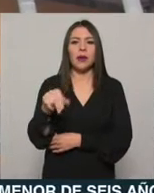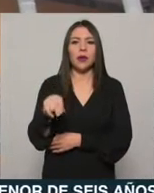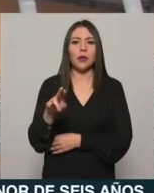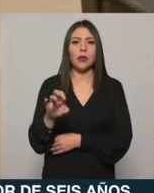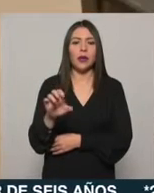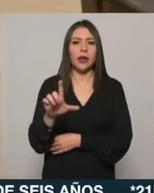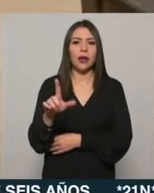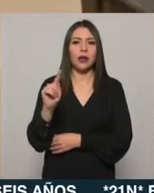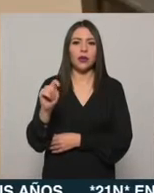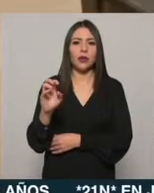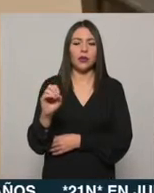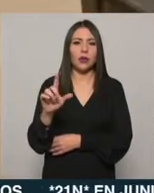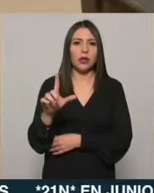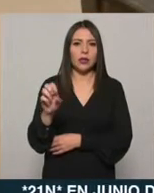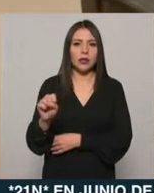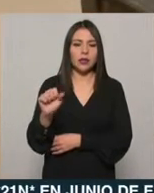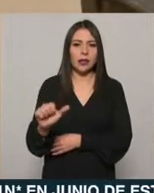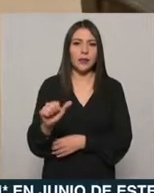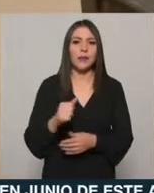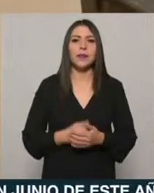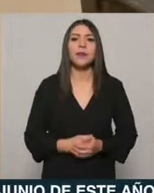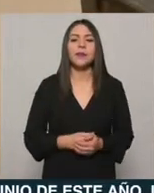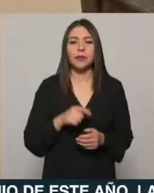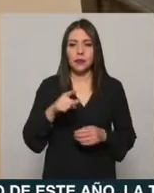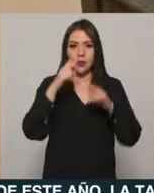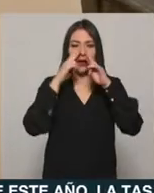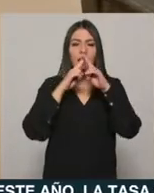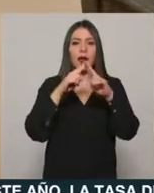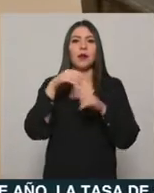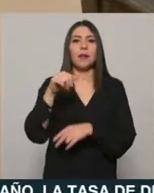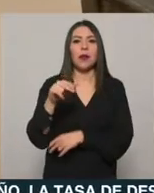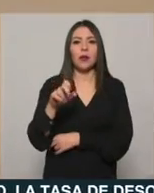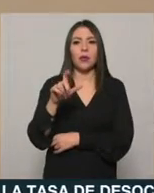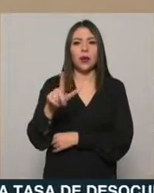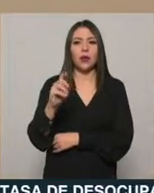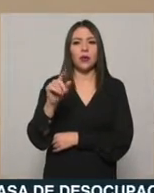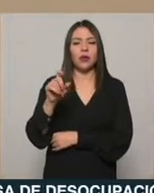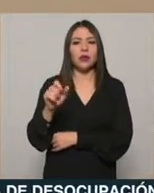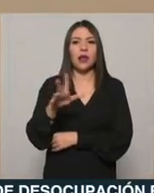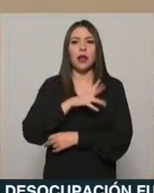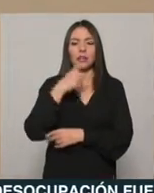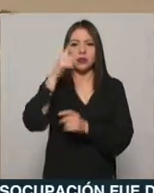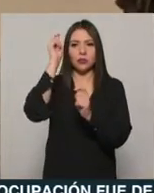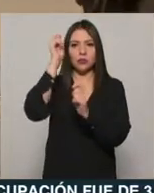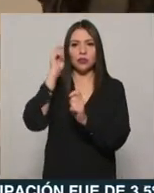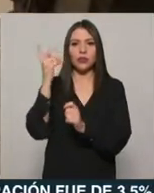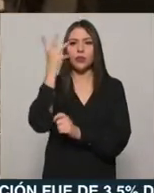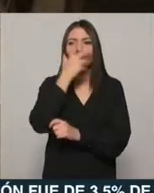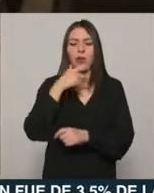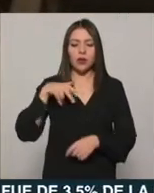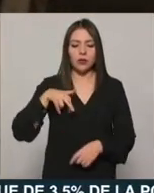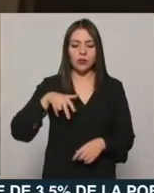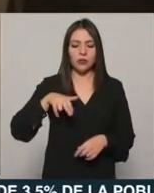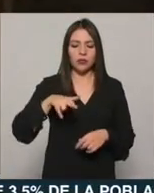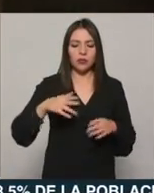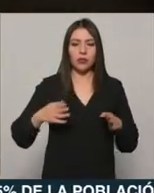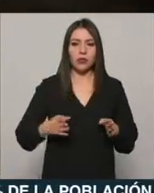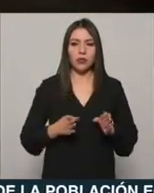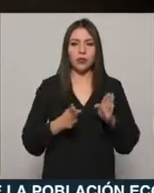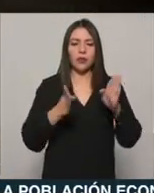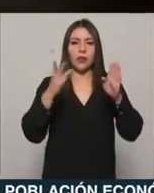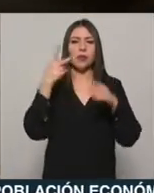El actual Museo Nacional de San Carlos hace homenaje a Manuel Tolsá y cuenta con un busto de él en el descanso de una hermosa escalinata realizada en cantera